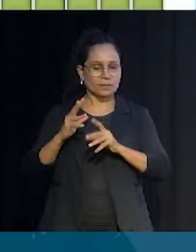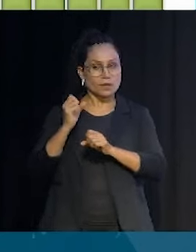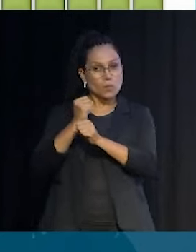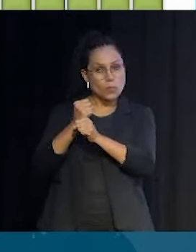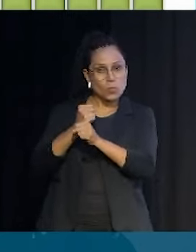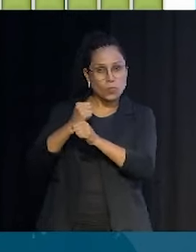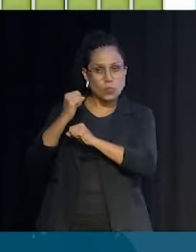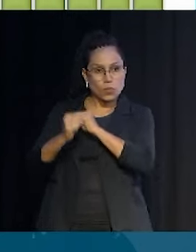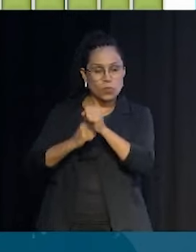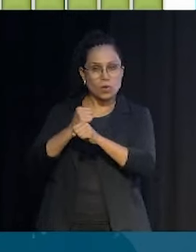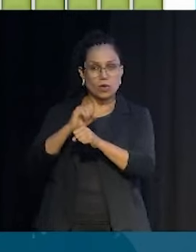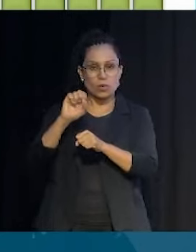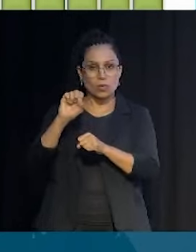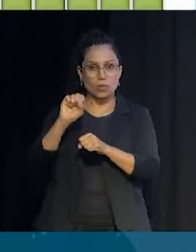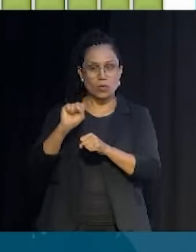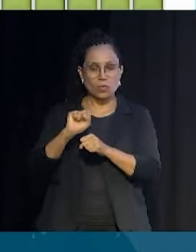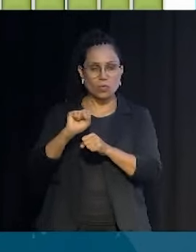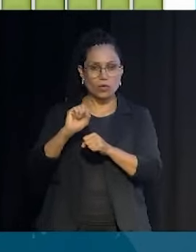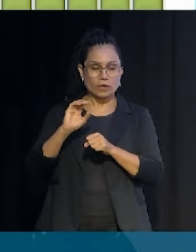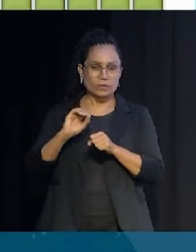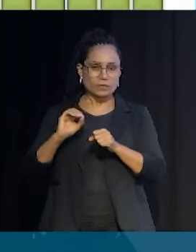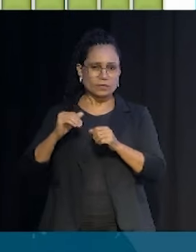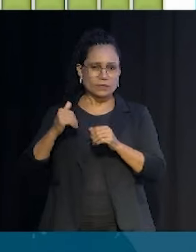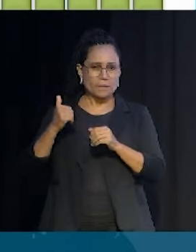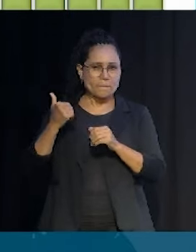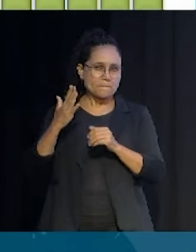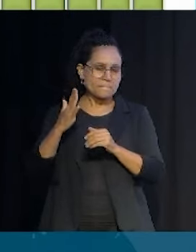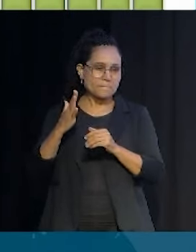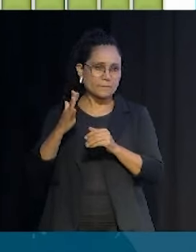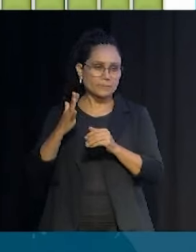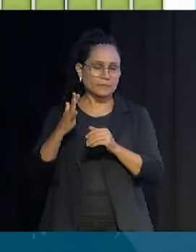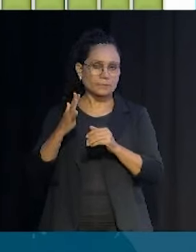cultivamos por año 80 millones de hectáreas.